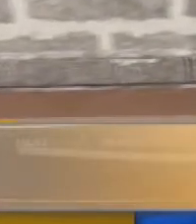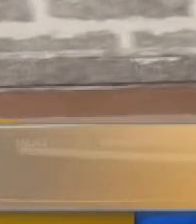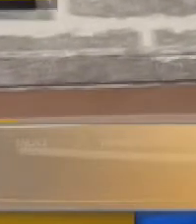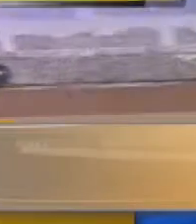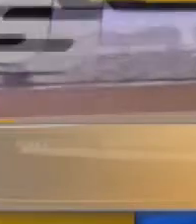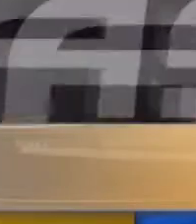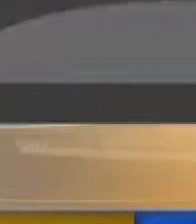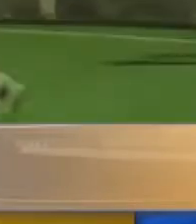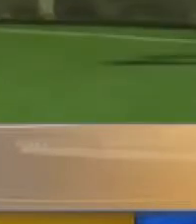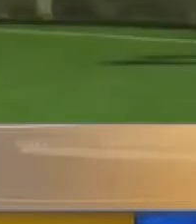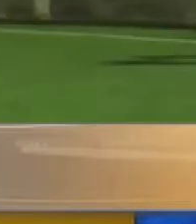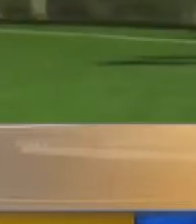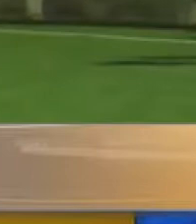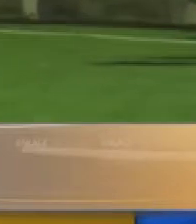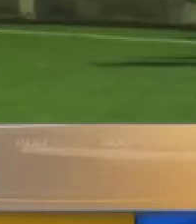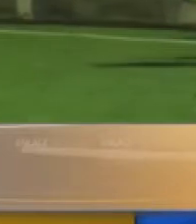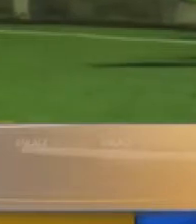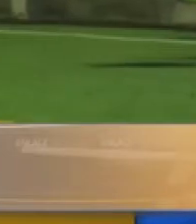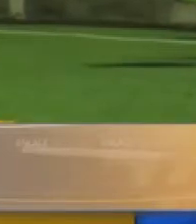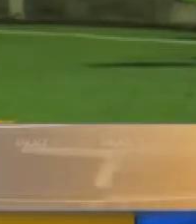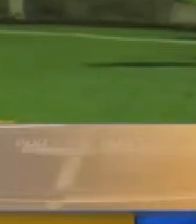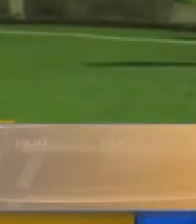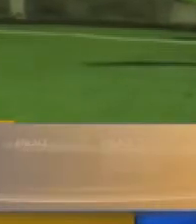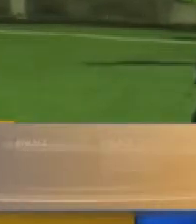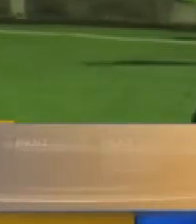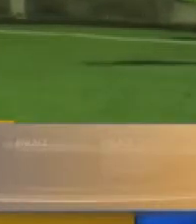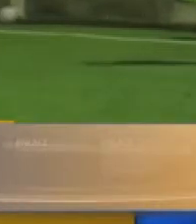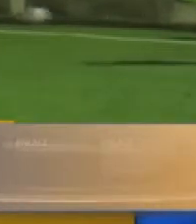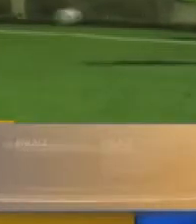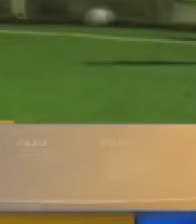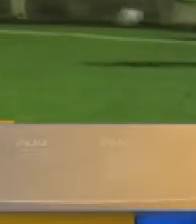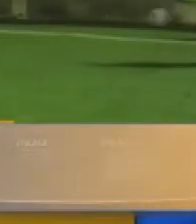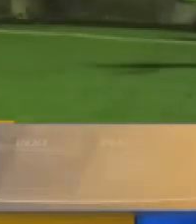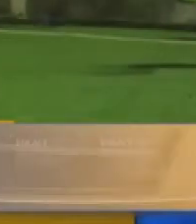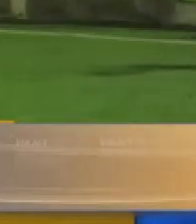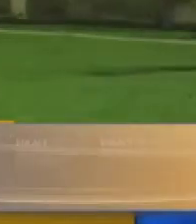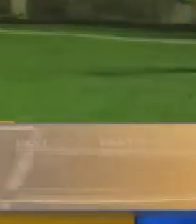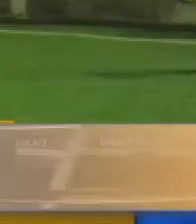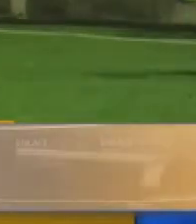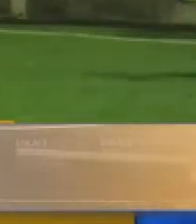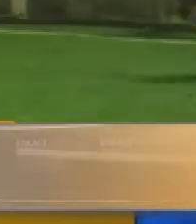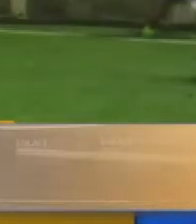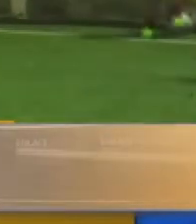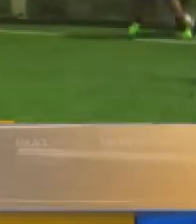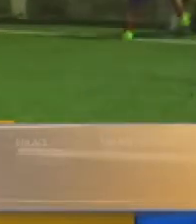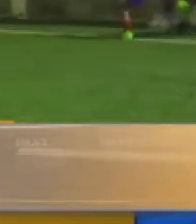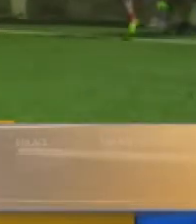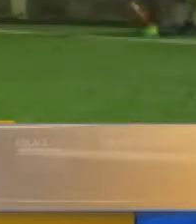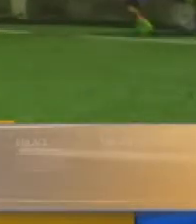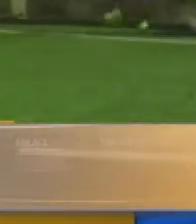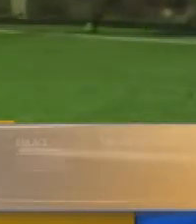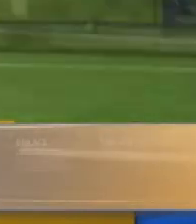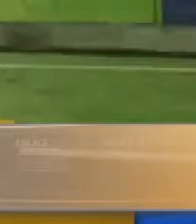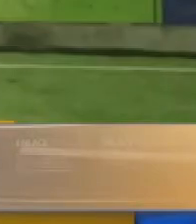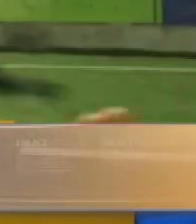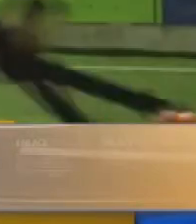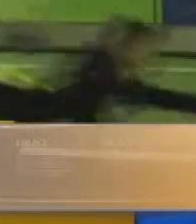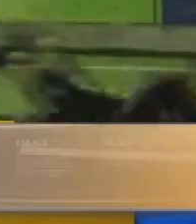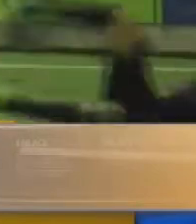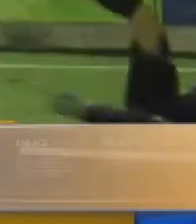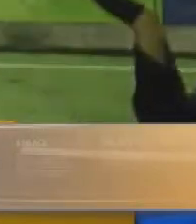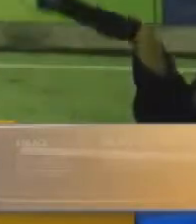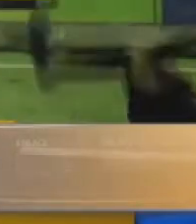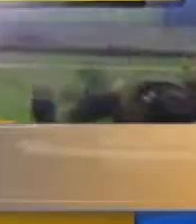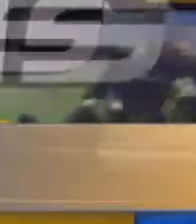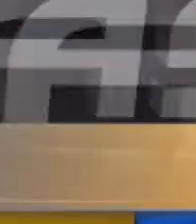cometido. Y en deportes, niños de la ciudad entrenan para la batalla de arqueros que se realizará en los próximos días en el nororiente